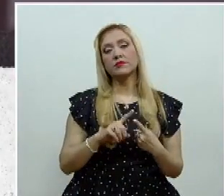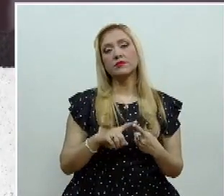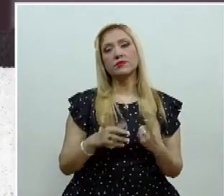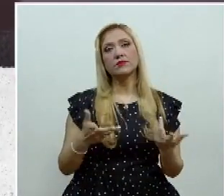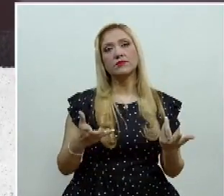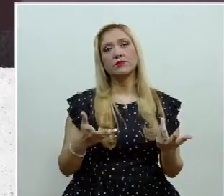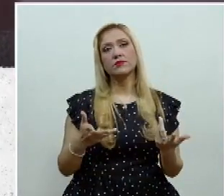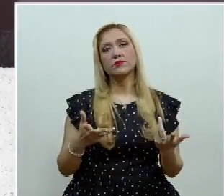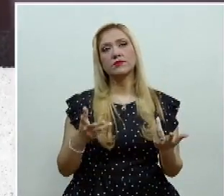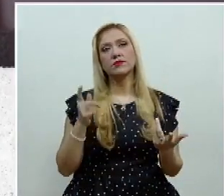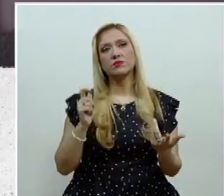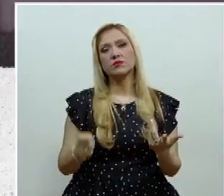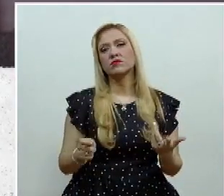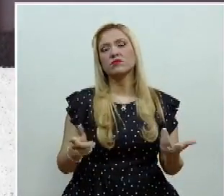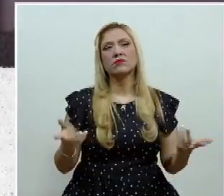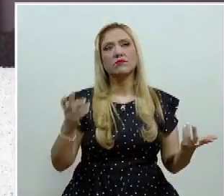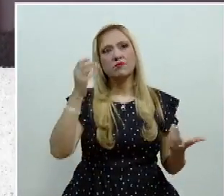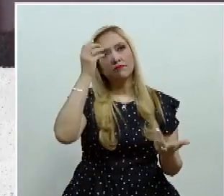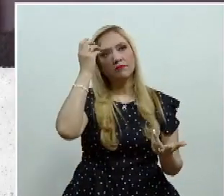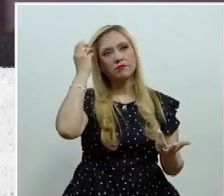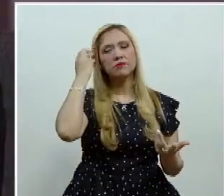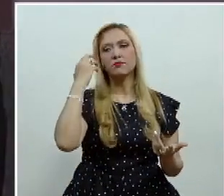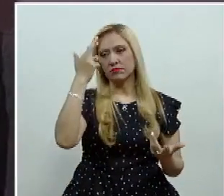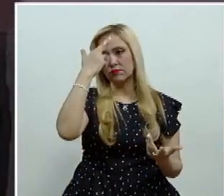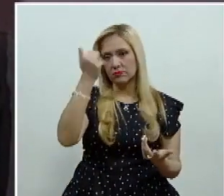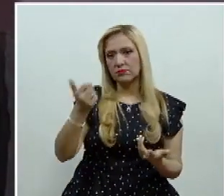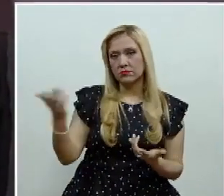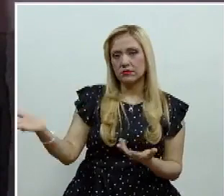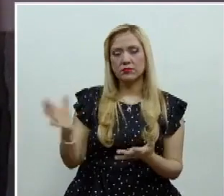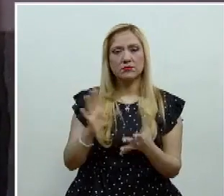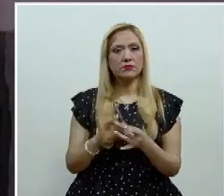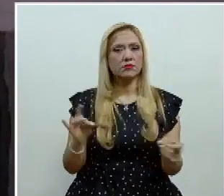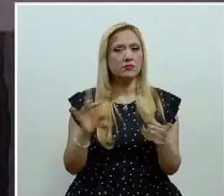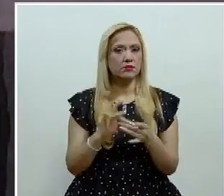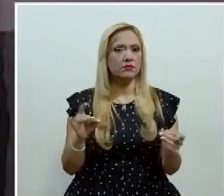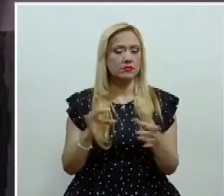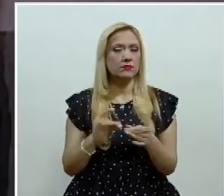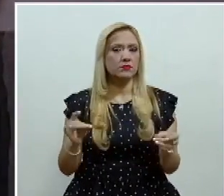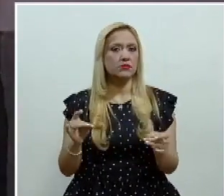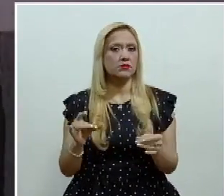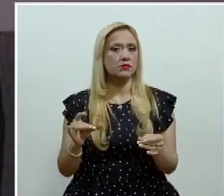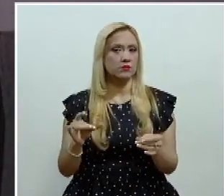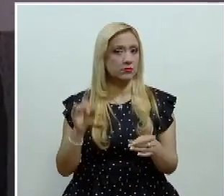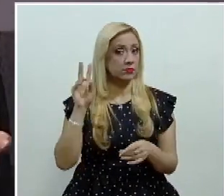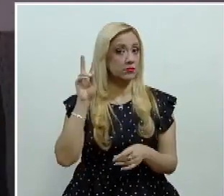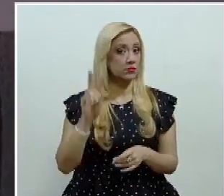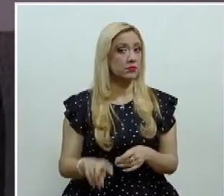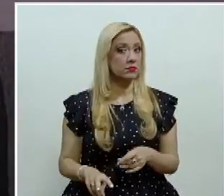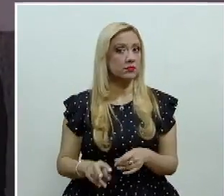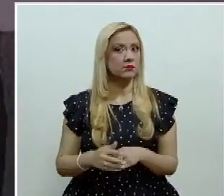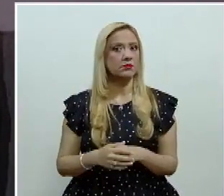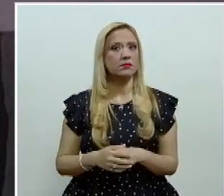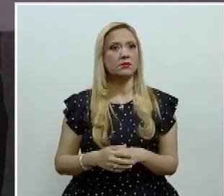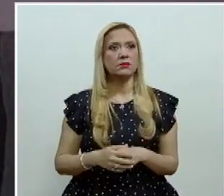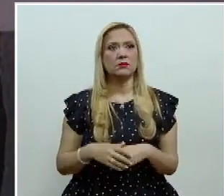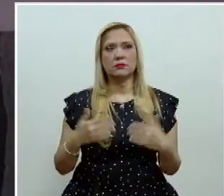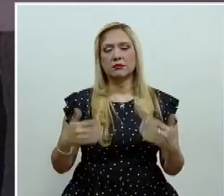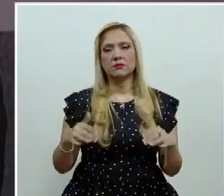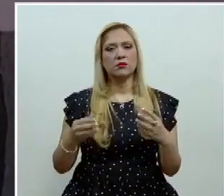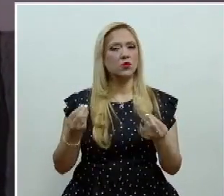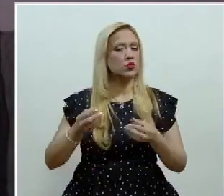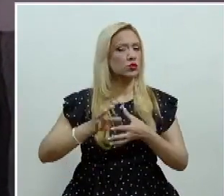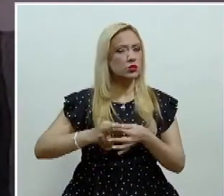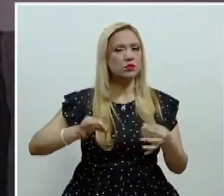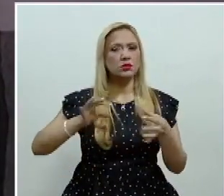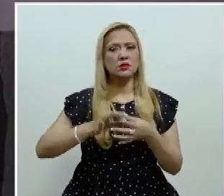grandes rasgos tiene relación con lo que mencionamos y que ya, digo, es un tema que se ha hablado,